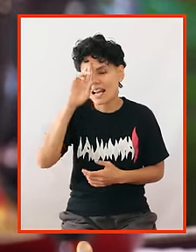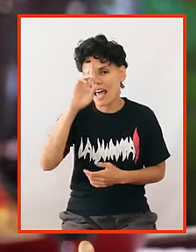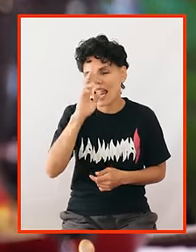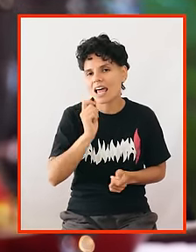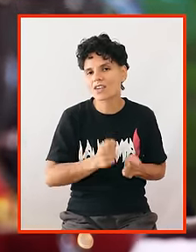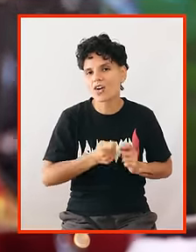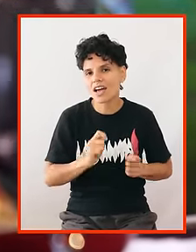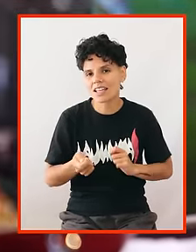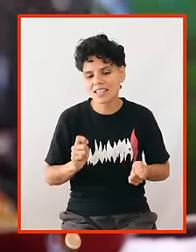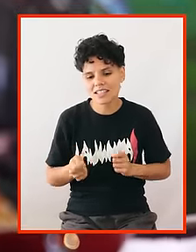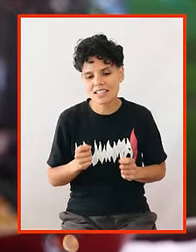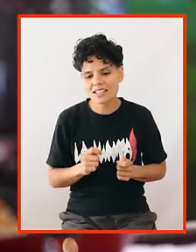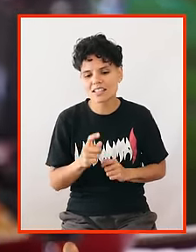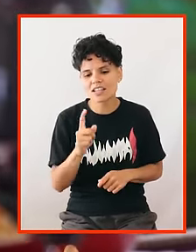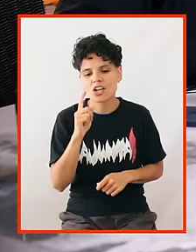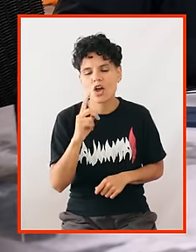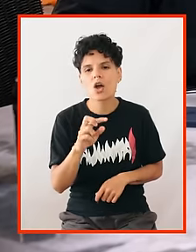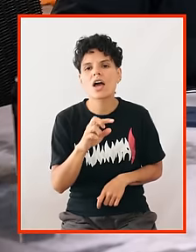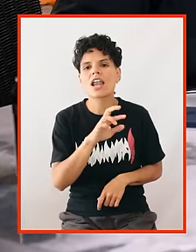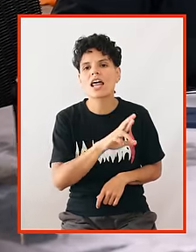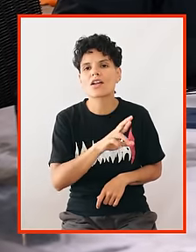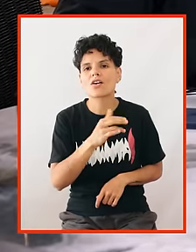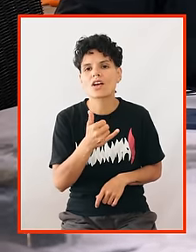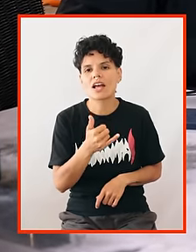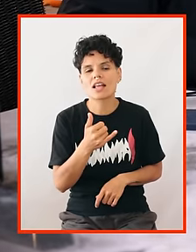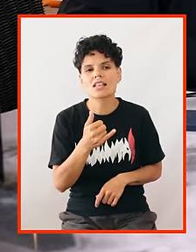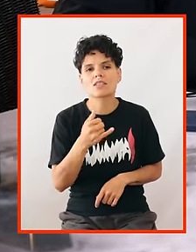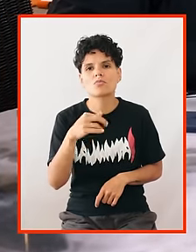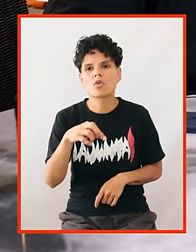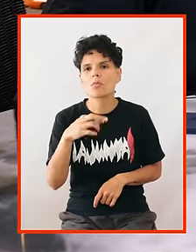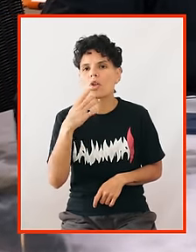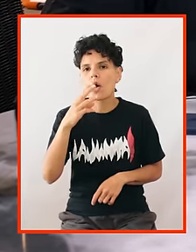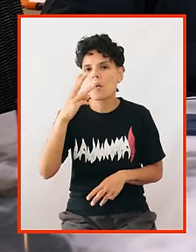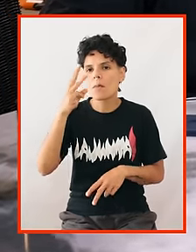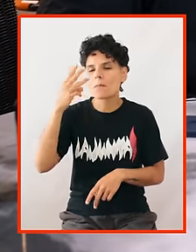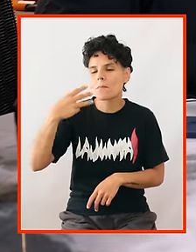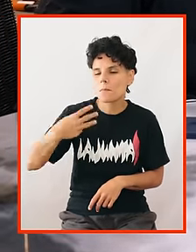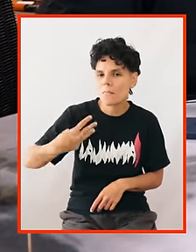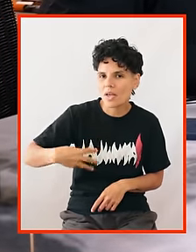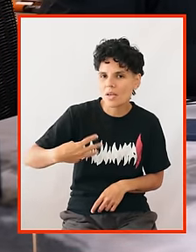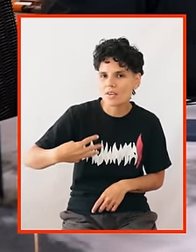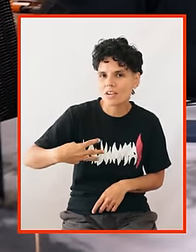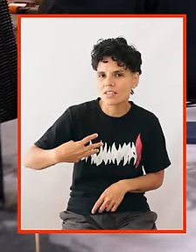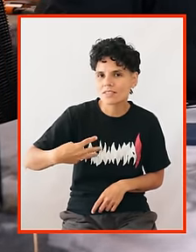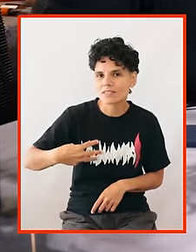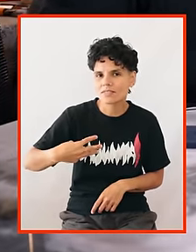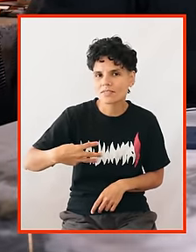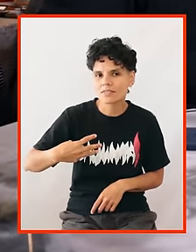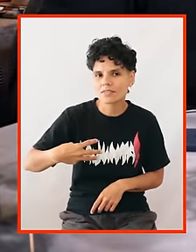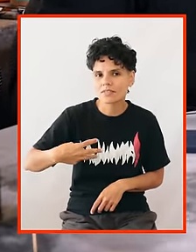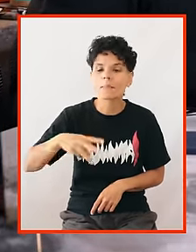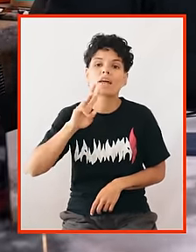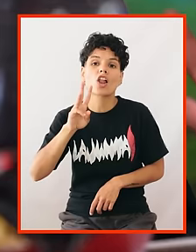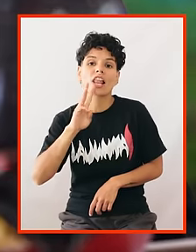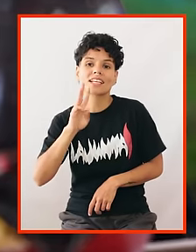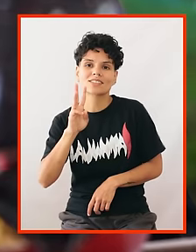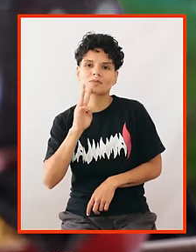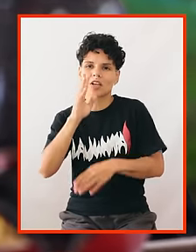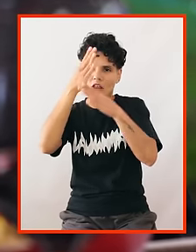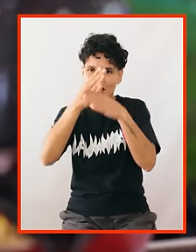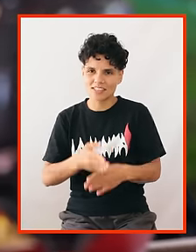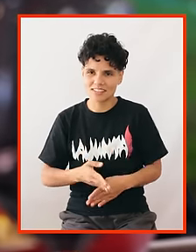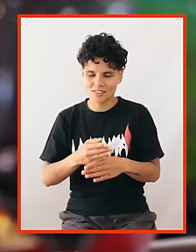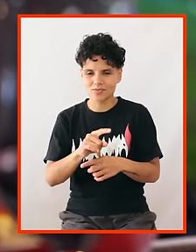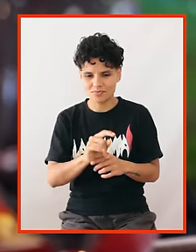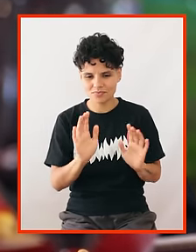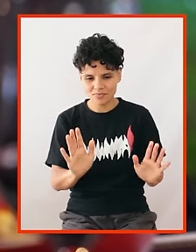de la Rock and Pop, que era todos los miércoles. Fue la primera vez que sentimos ante un público variado y por todos lados que